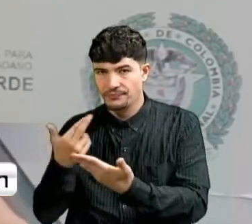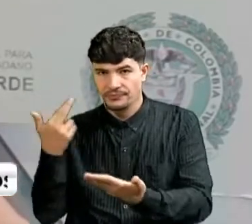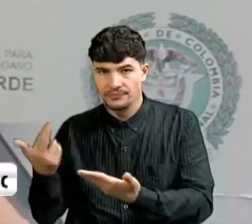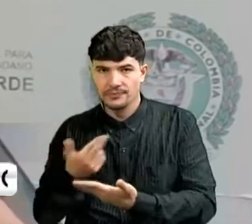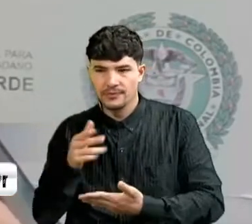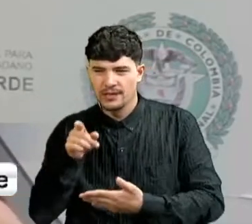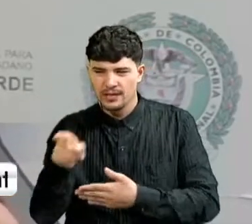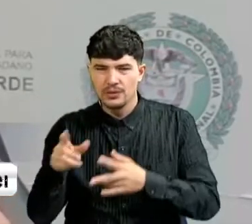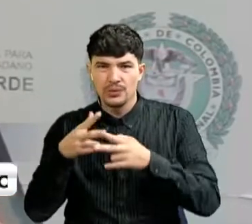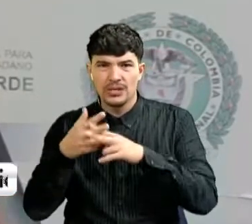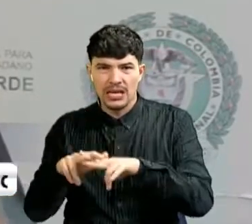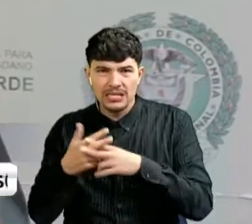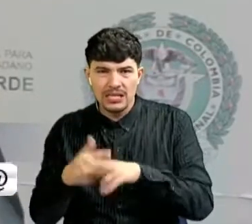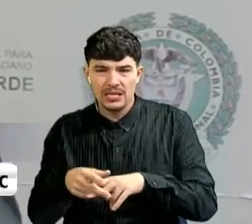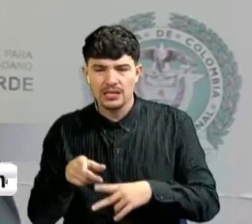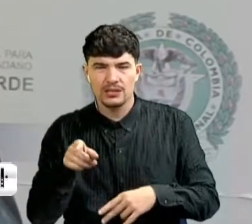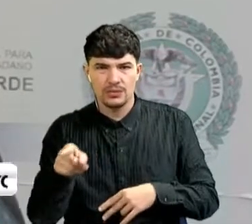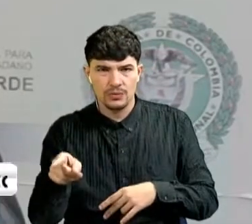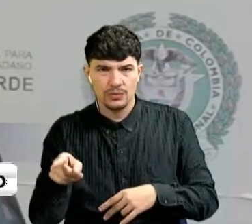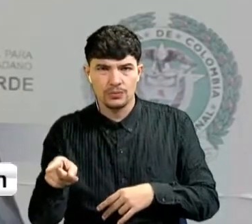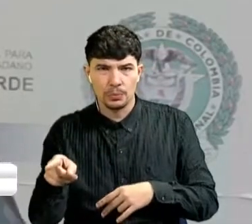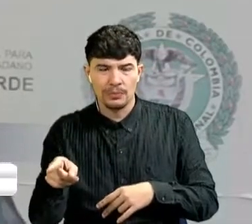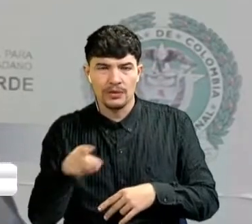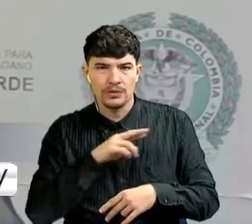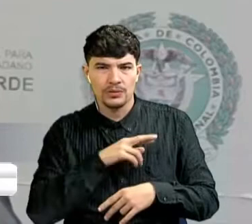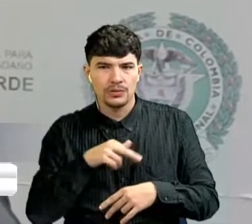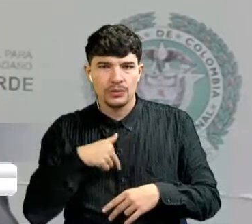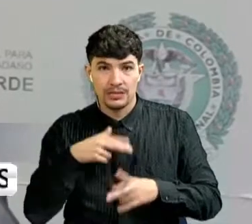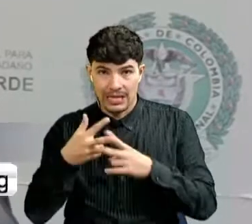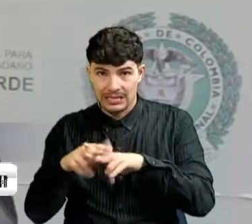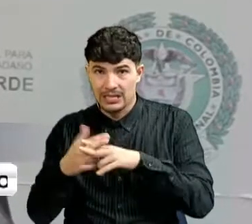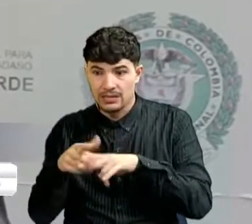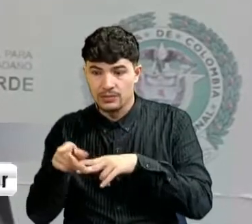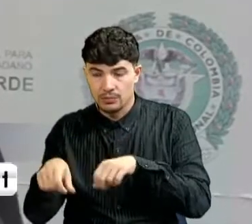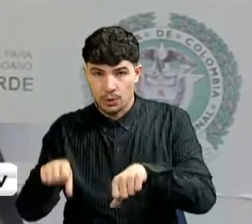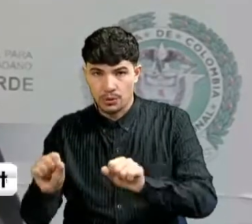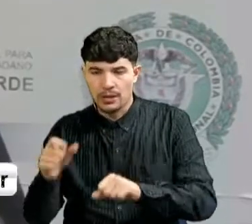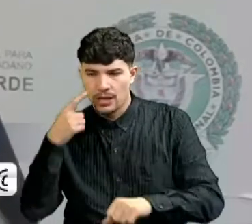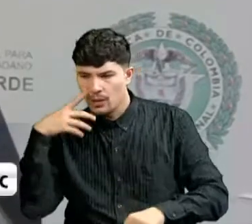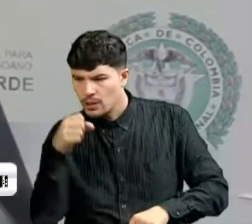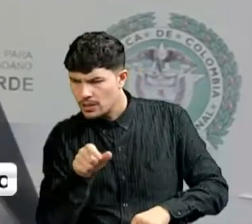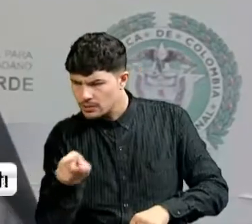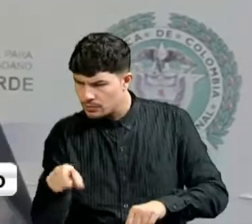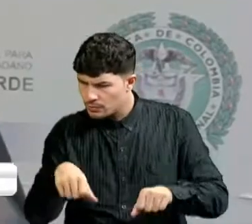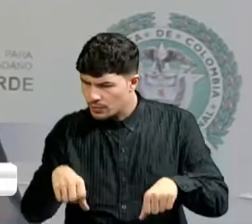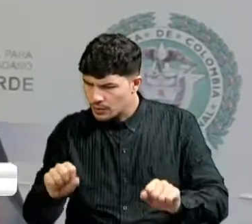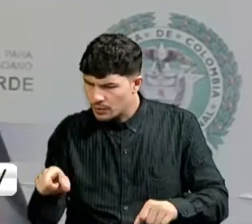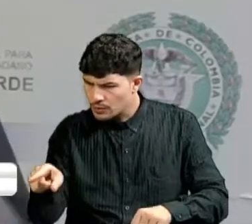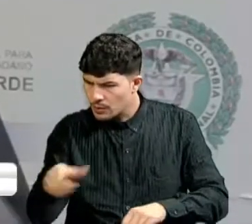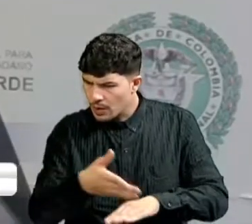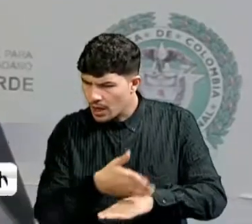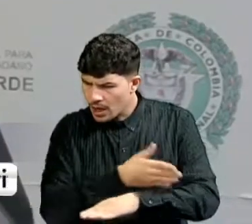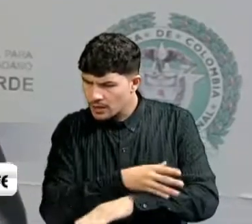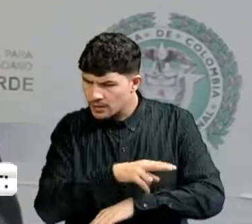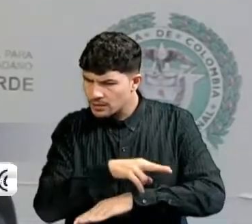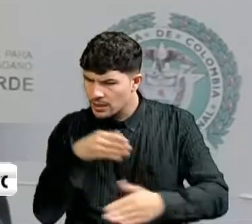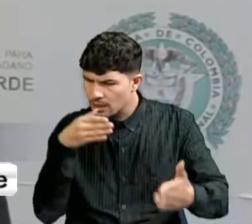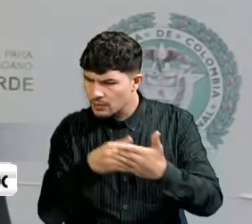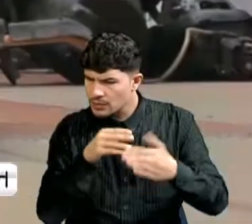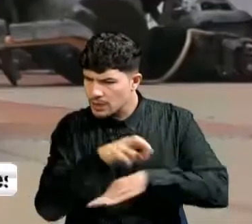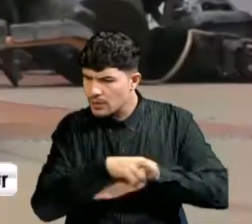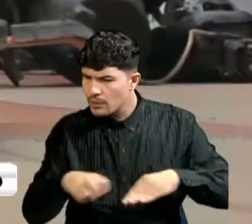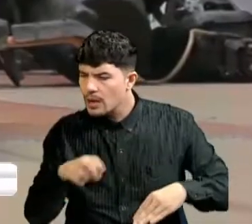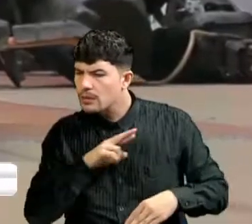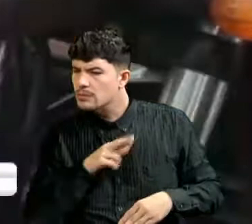talleres donde se pudo encontrar que estas cinco motocicletas presentaban antecedentes o denuncias por